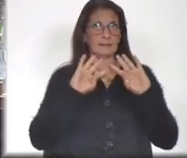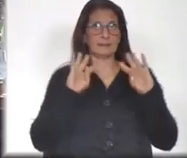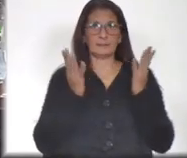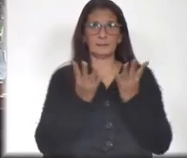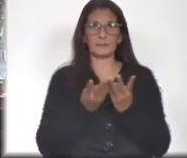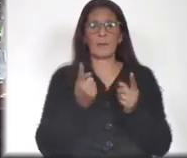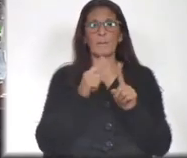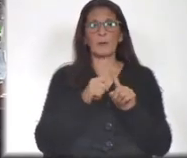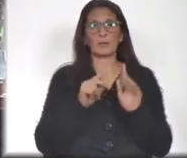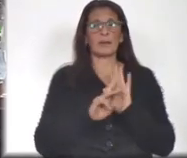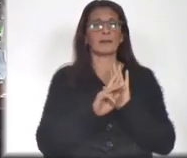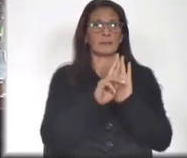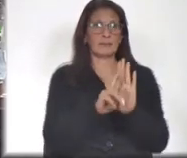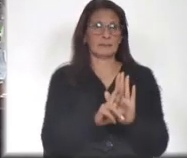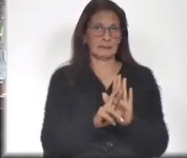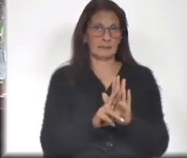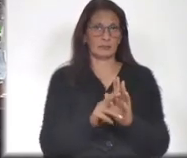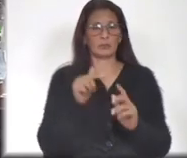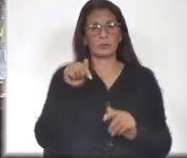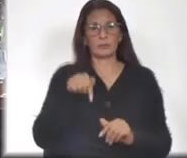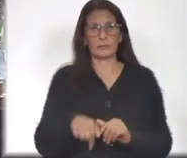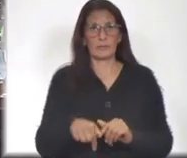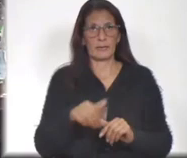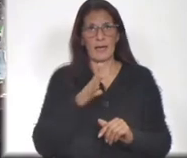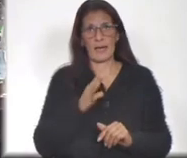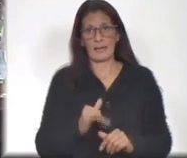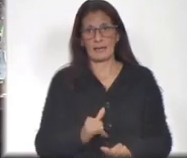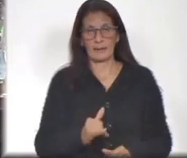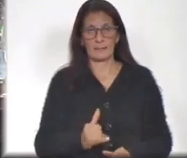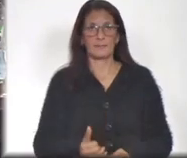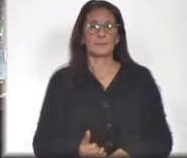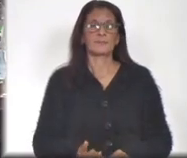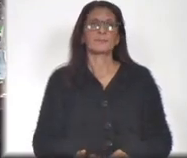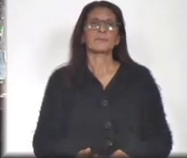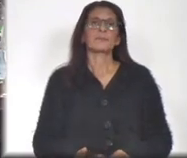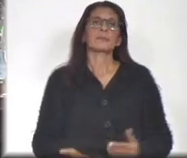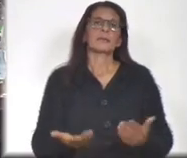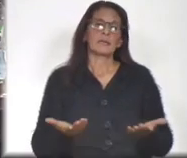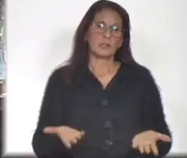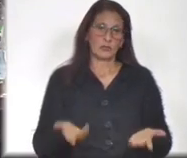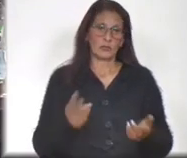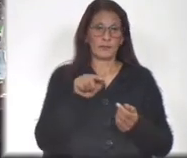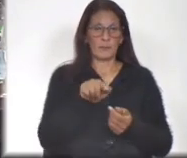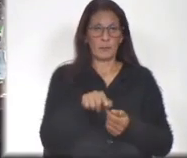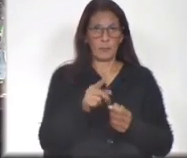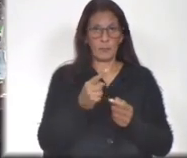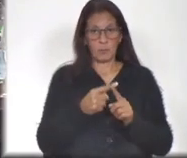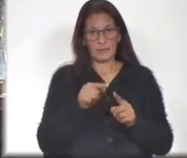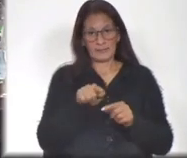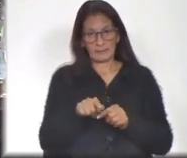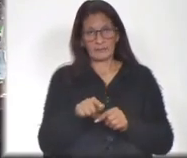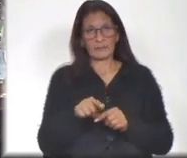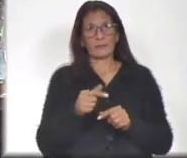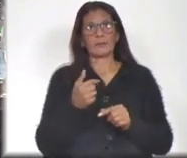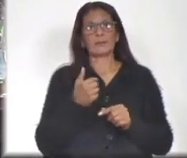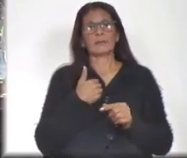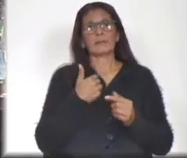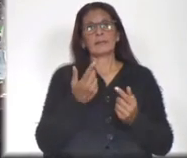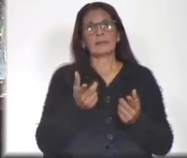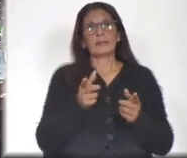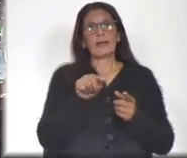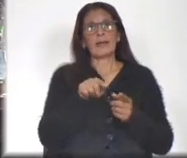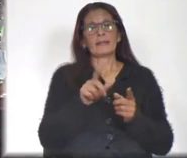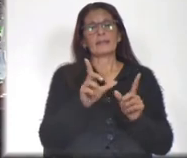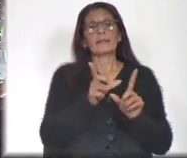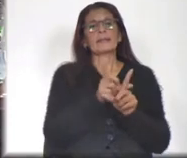por la representación que aquí está. Entonces, en ese sentido es que hacíamos y ahí termina